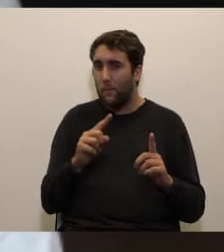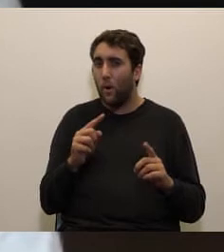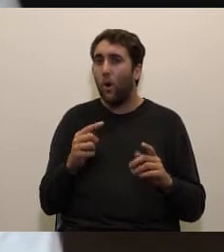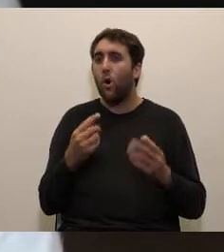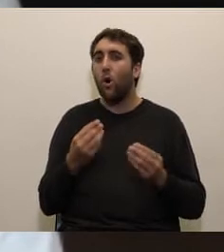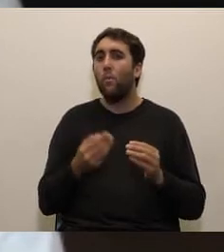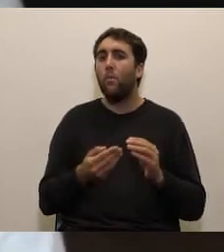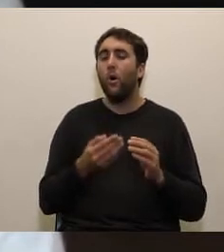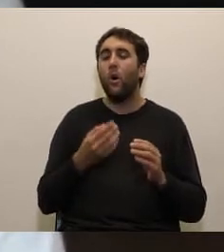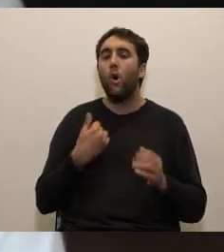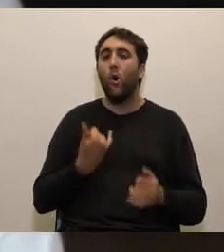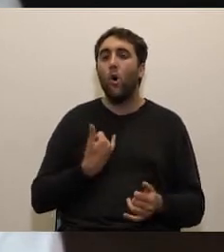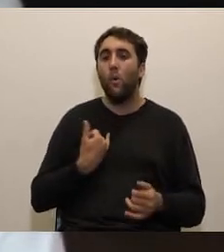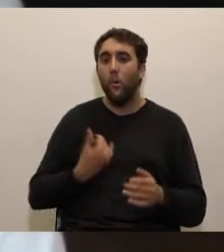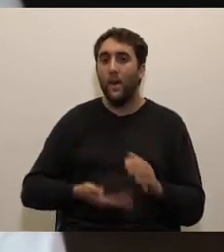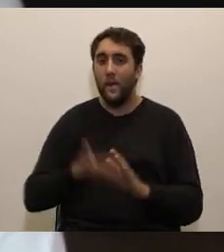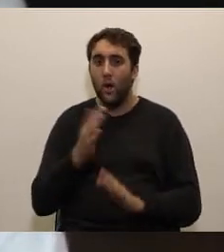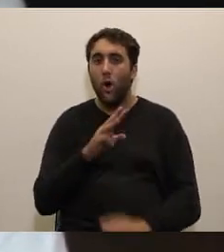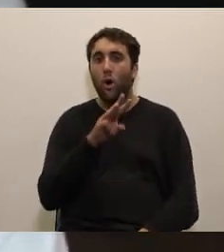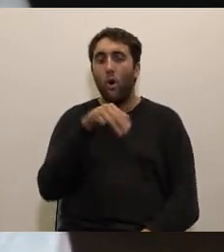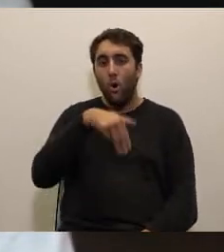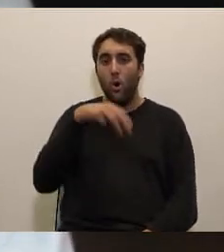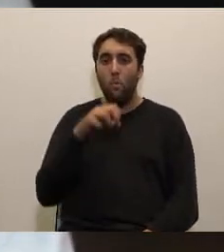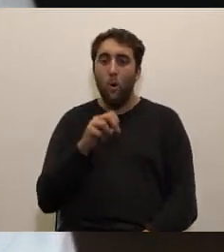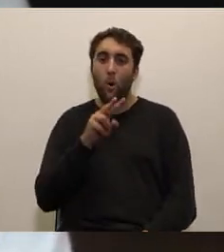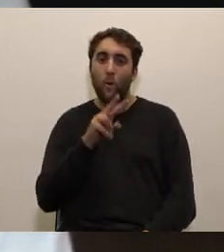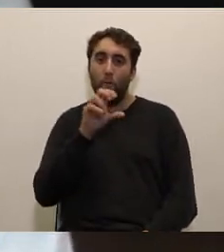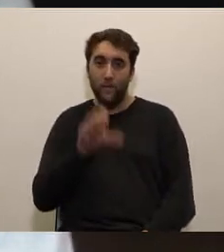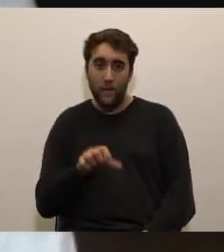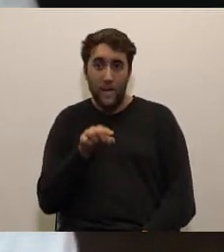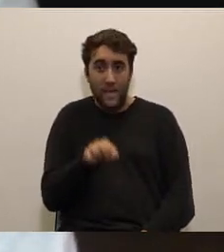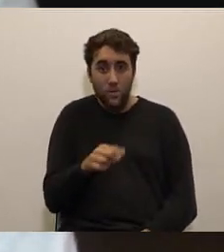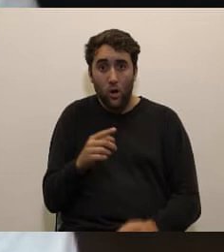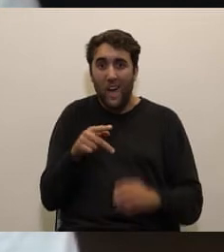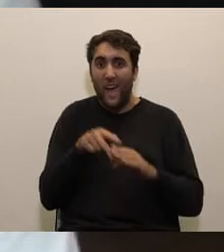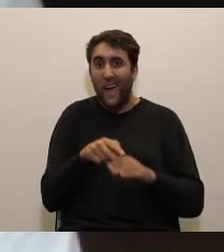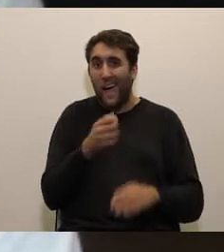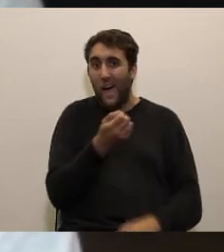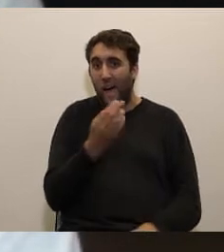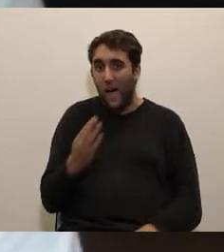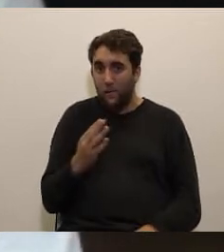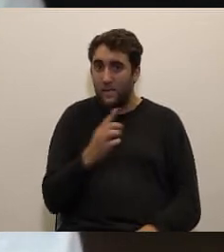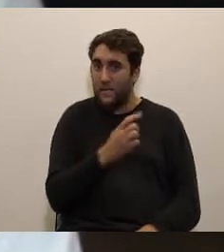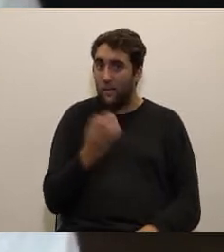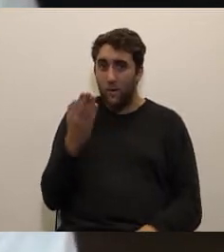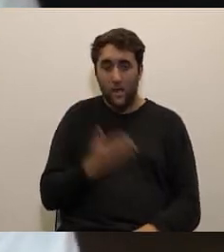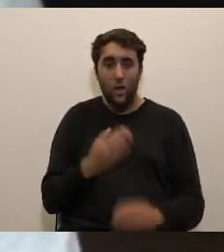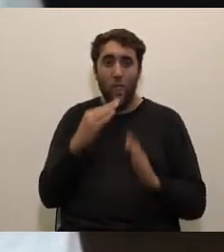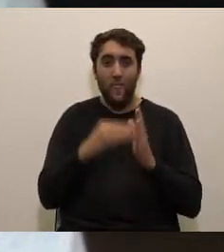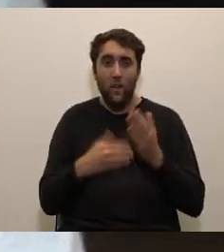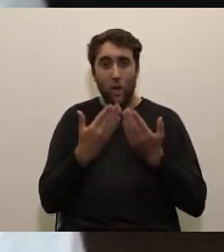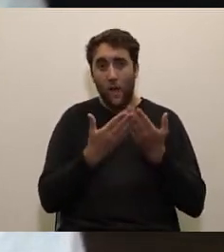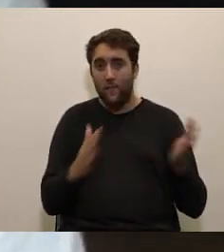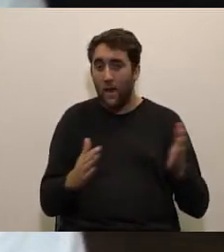como IR o Movit, las que sirven para los ómnibus. Esas son herramientas 100% basadas en datos abiertos, que